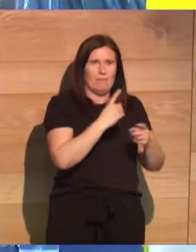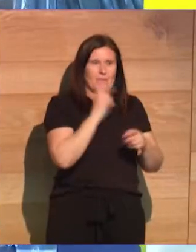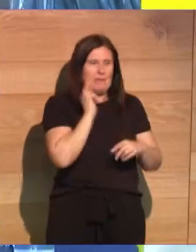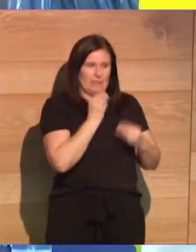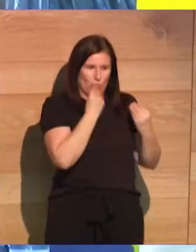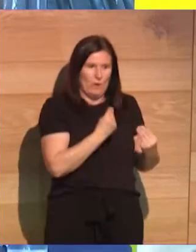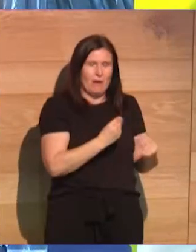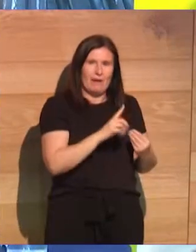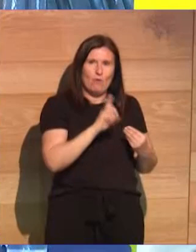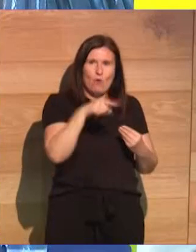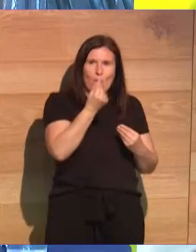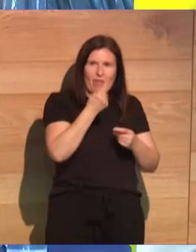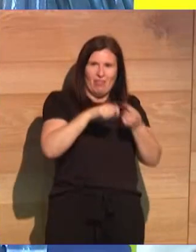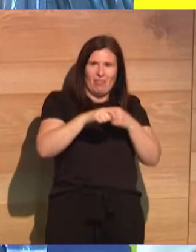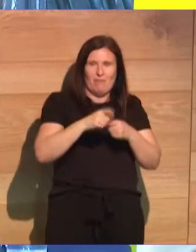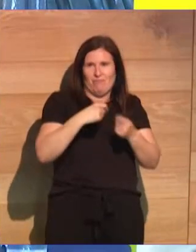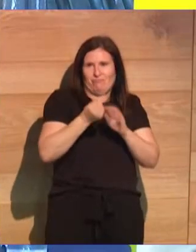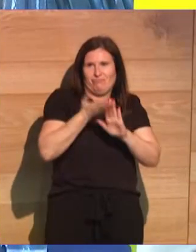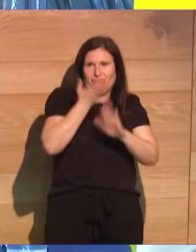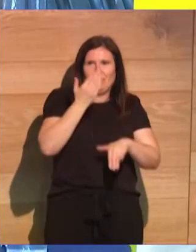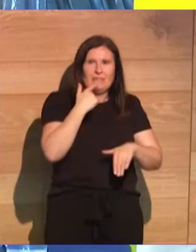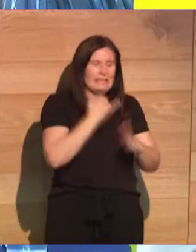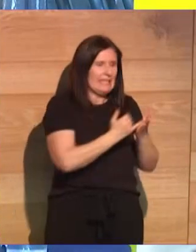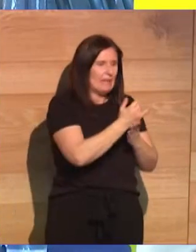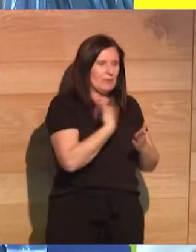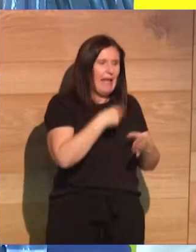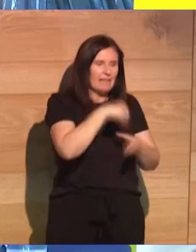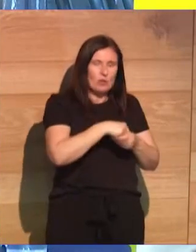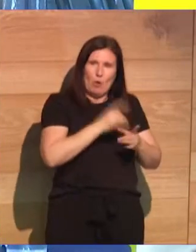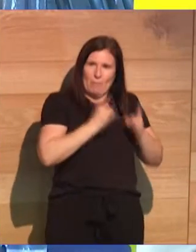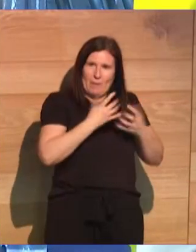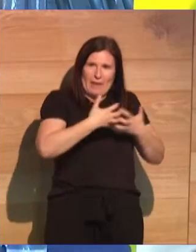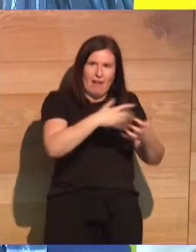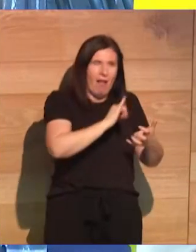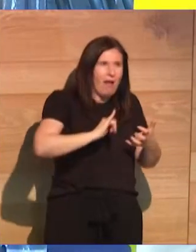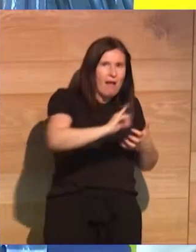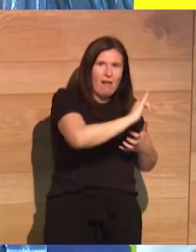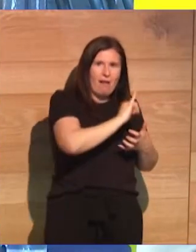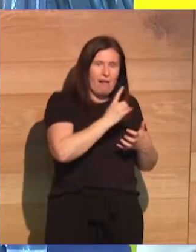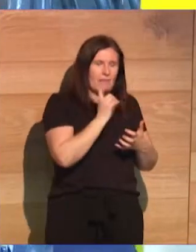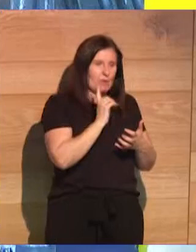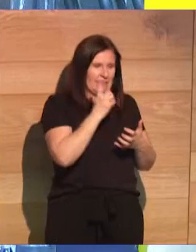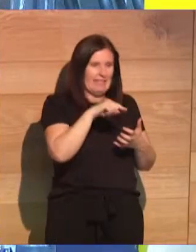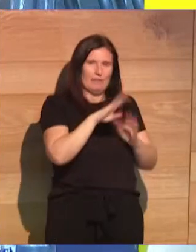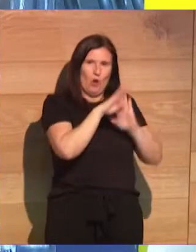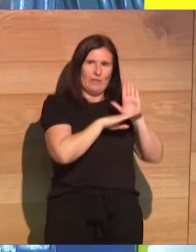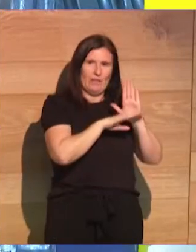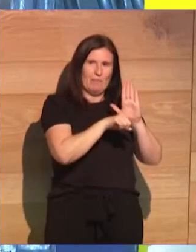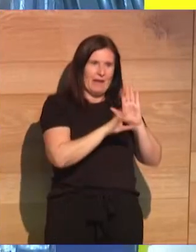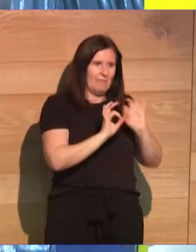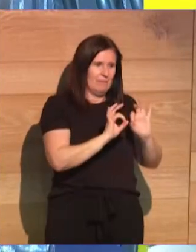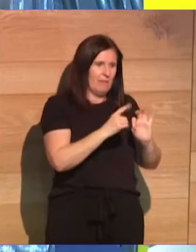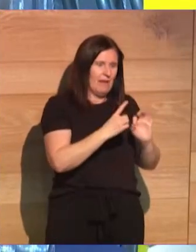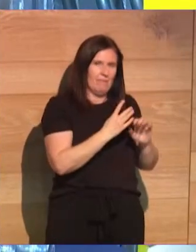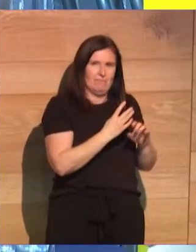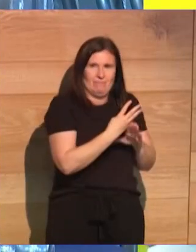pues si has recogido datos y todo tu campo está automatizado, sabes perfectamente cuáles han sido las condiciones para conseguir esa añada,